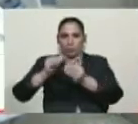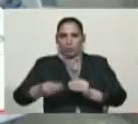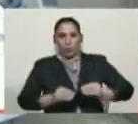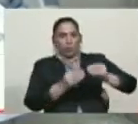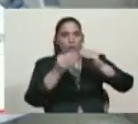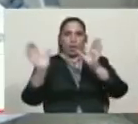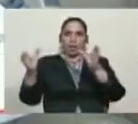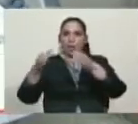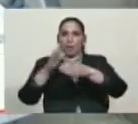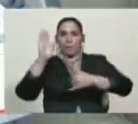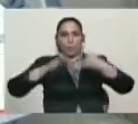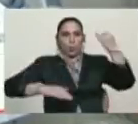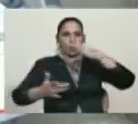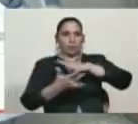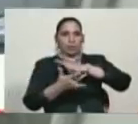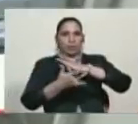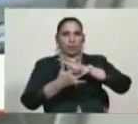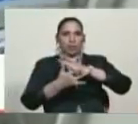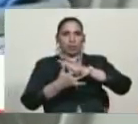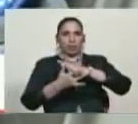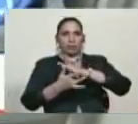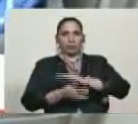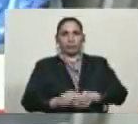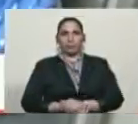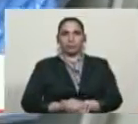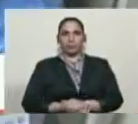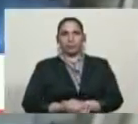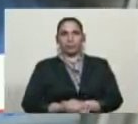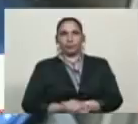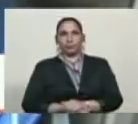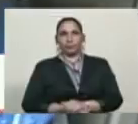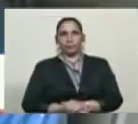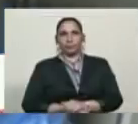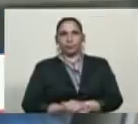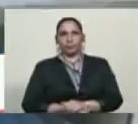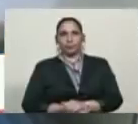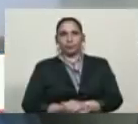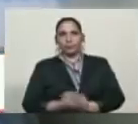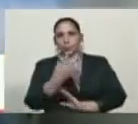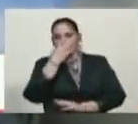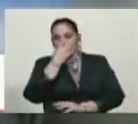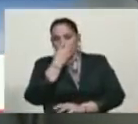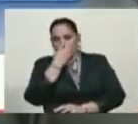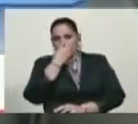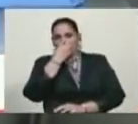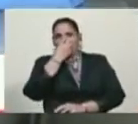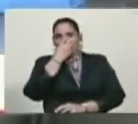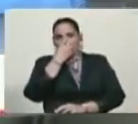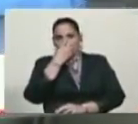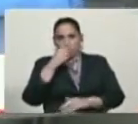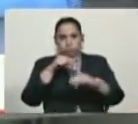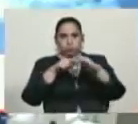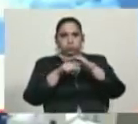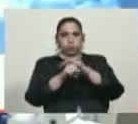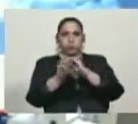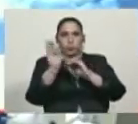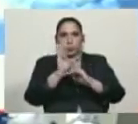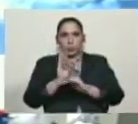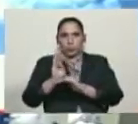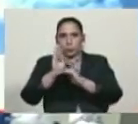última tecnología como máquinas este de sensores de flujo sensor de oxígeno e incubadoras y monitores